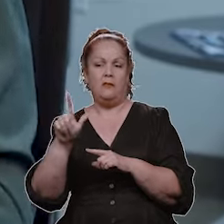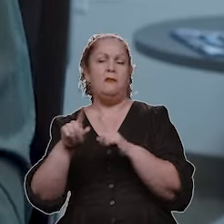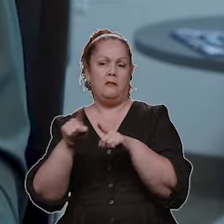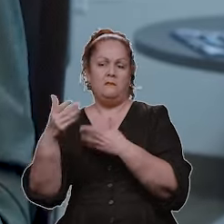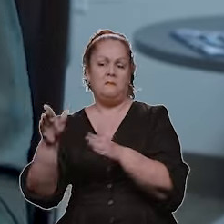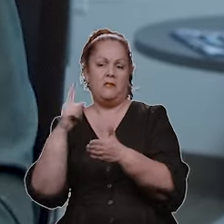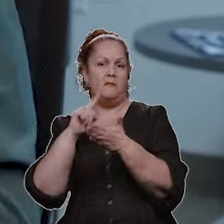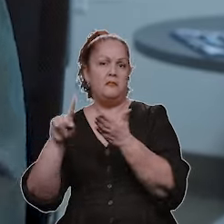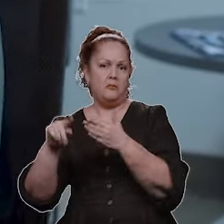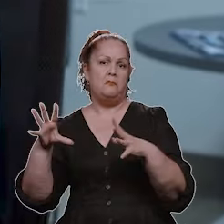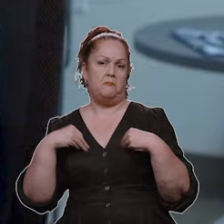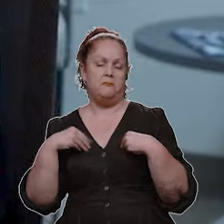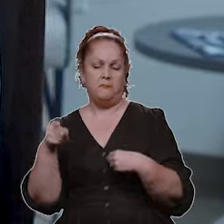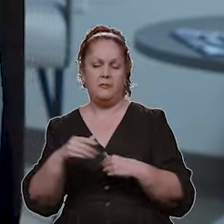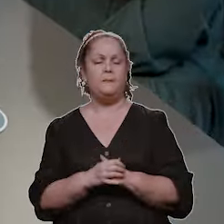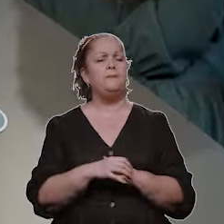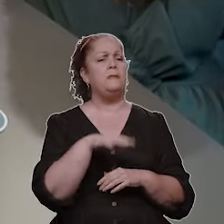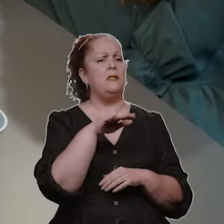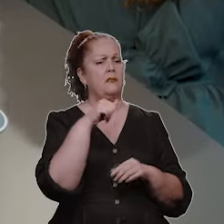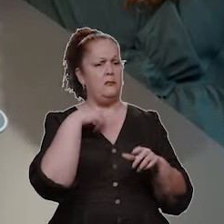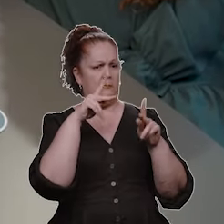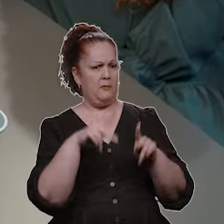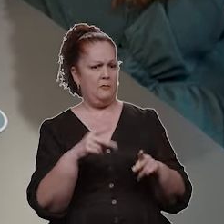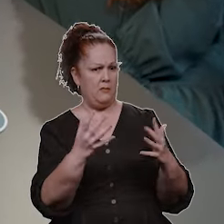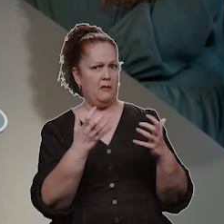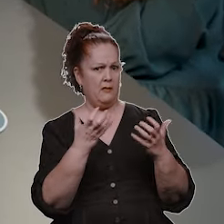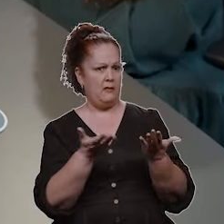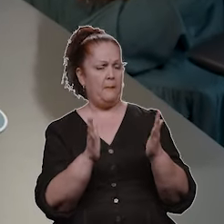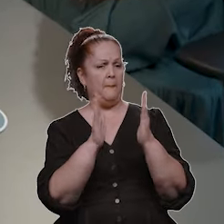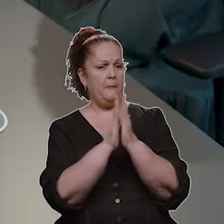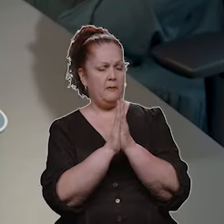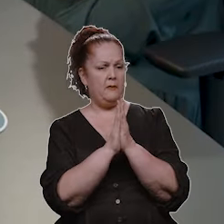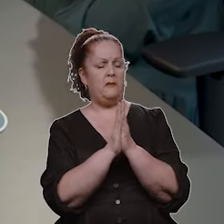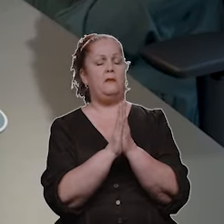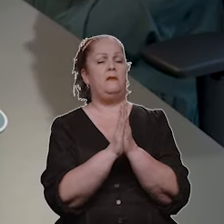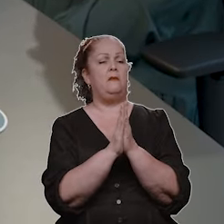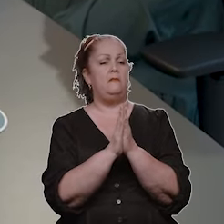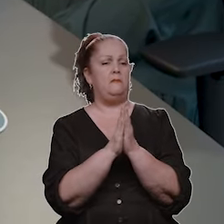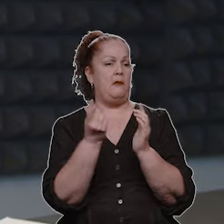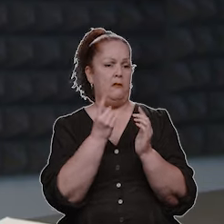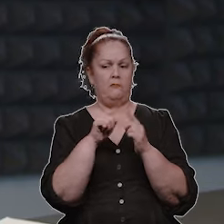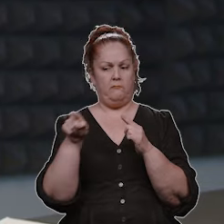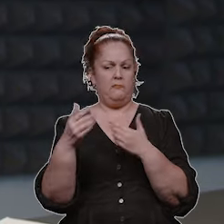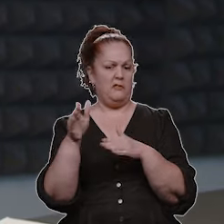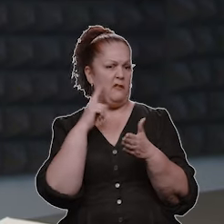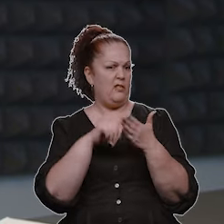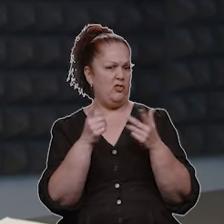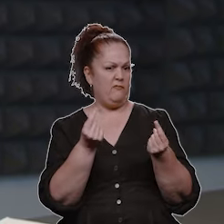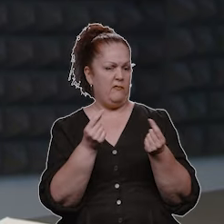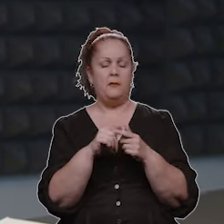se atiende en una sala de investigaciones Y si una persona interesa presentar una petición en una sala de investigaciones Qué debe